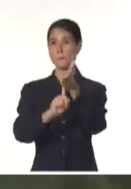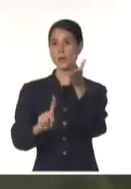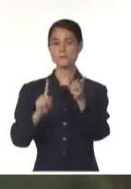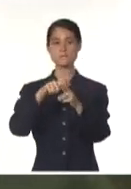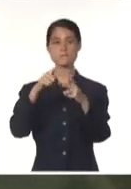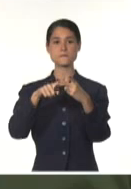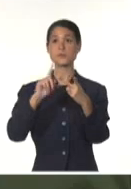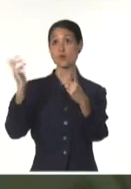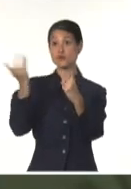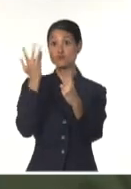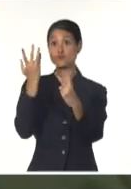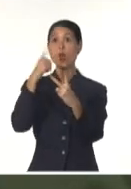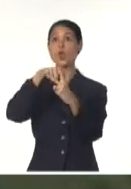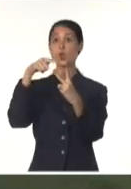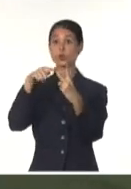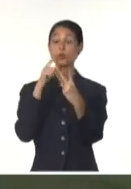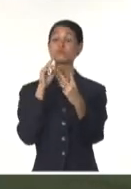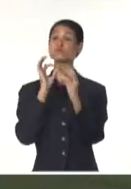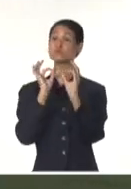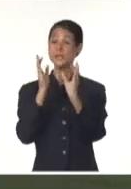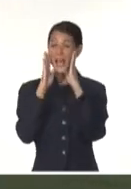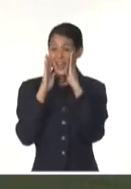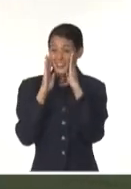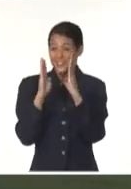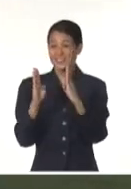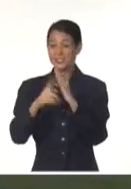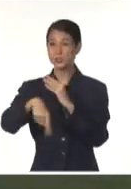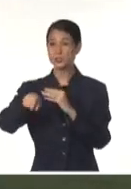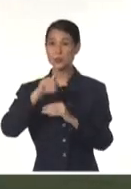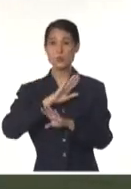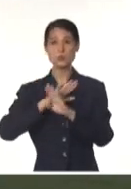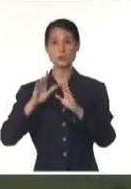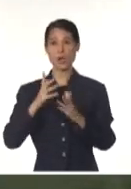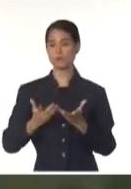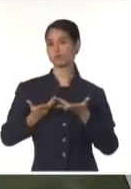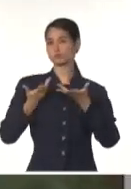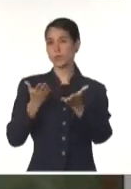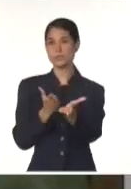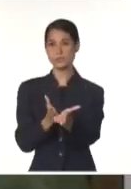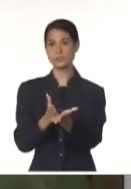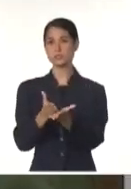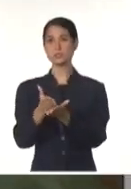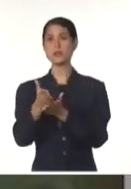condición excepcional en la vida de las cubanas y los cubanos, y estaremos permanentemente